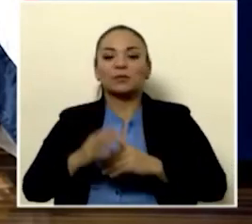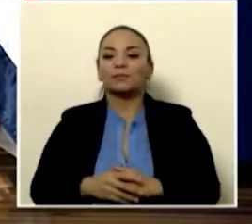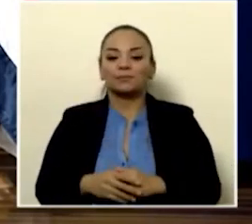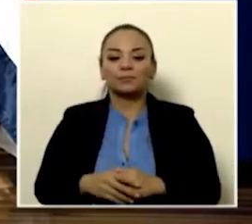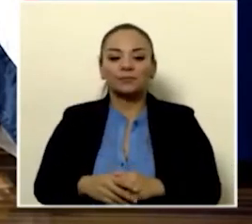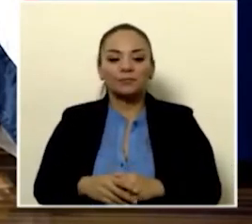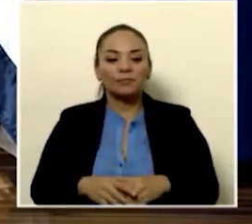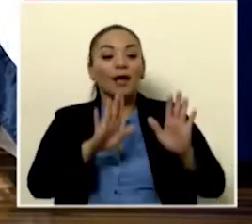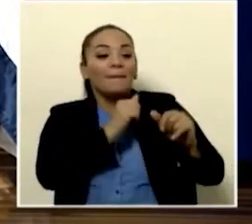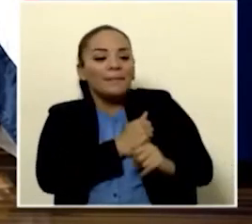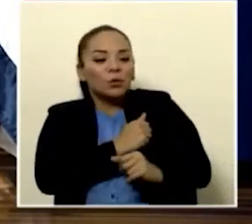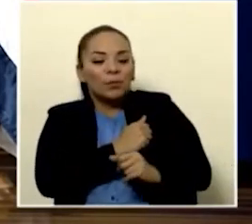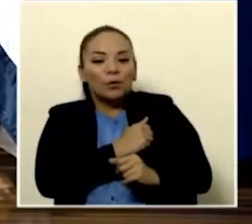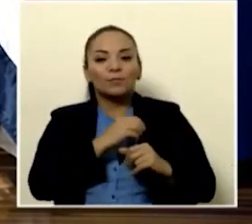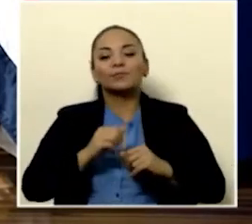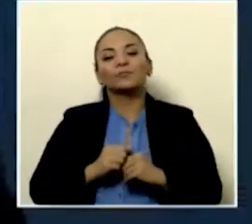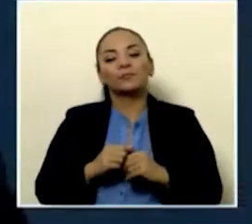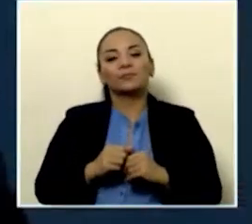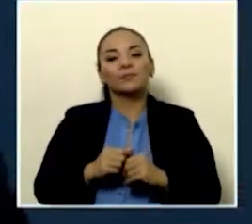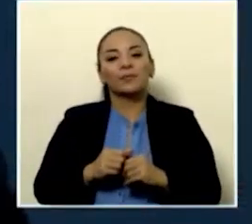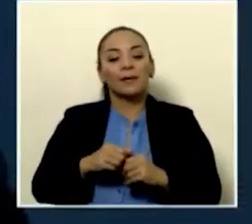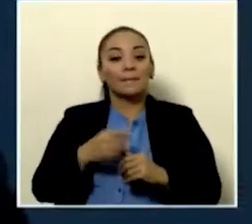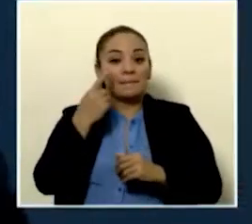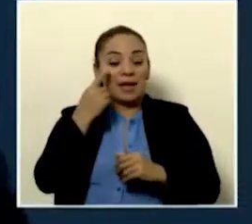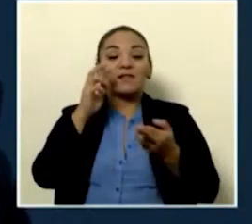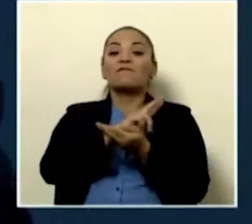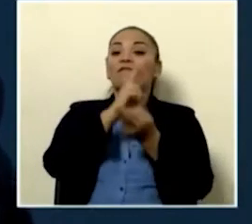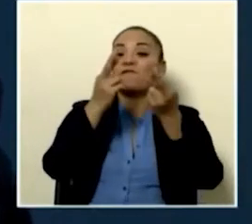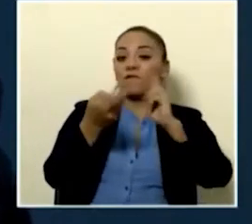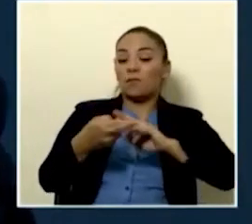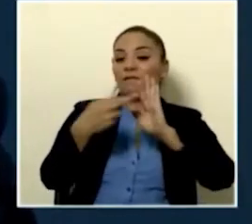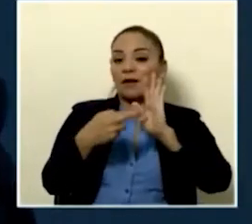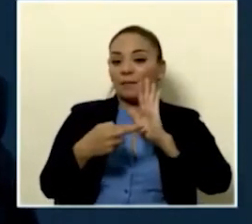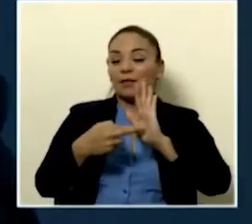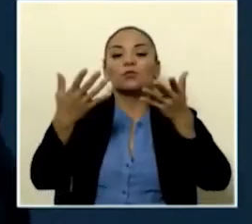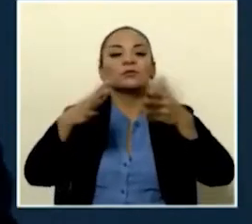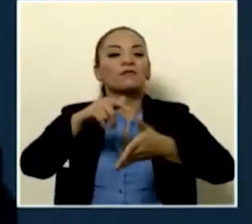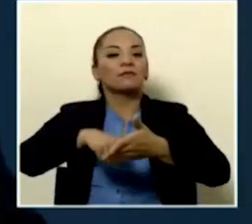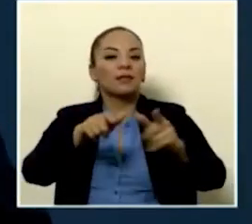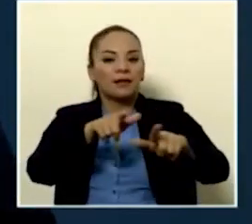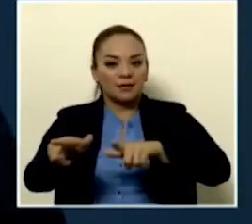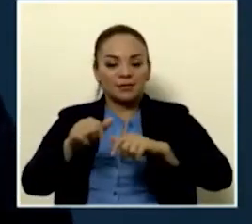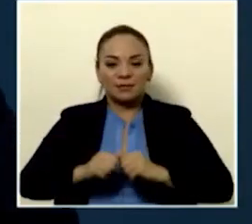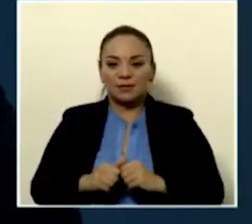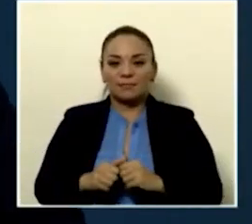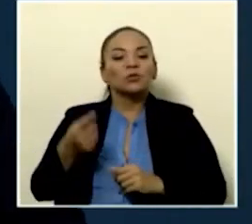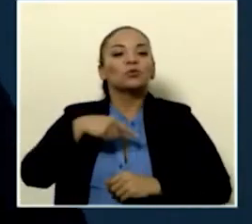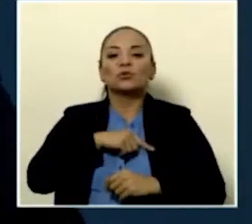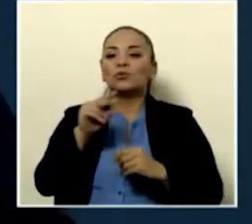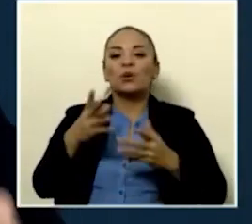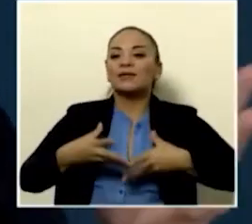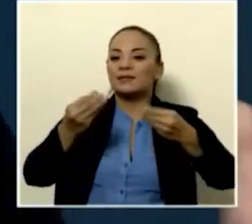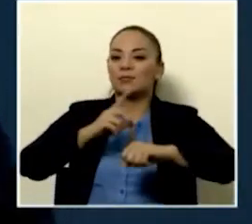a llamar... por cierto, perdón, doña Laura. Sí. El decreto, la reforma al reglamento ya está firmada y lista. Lo que no quisimos fue gastar